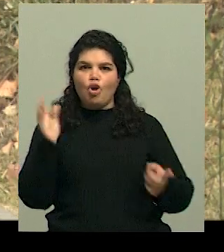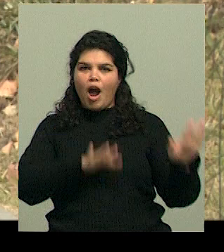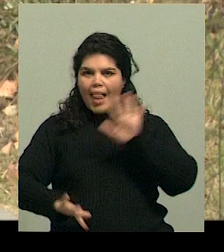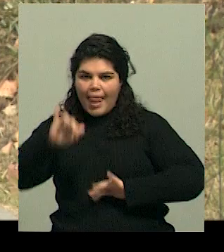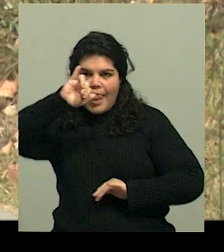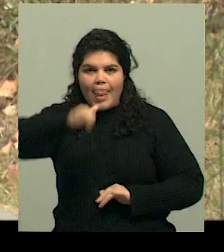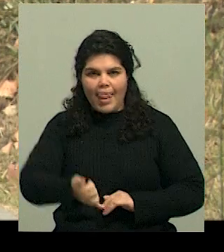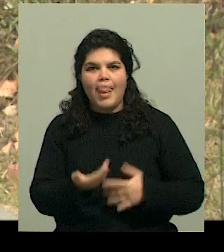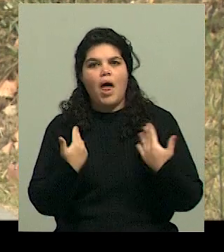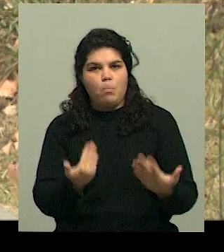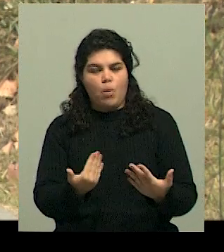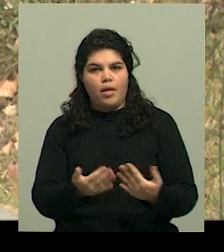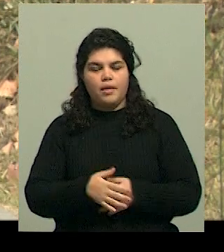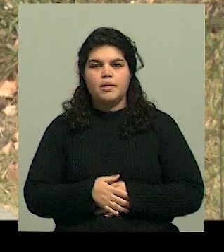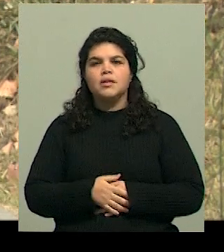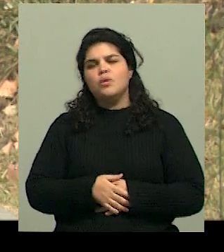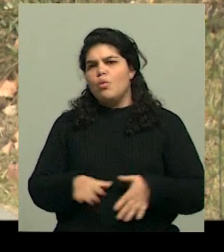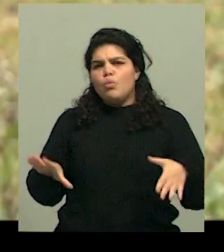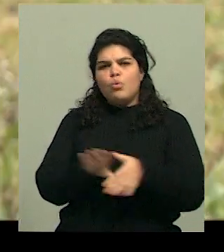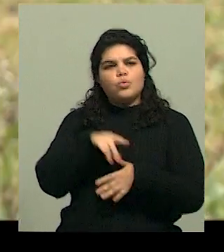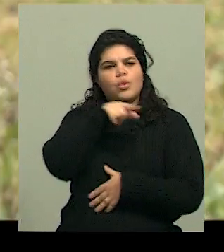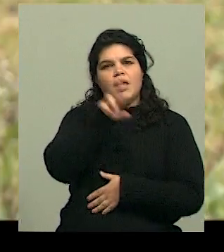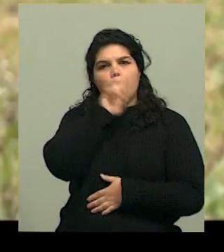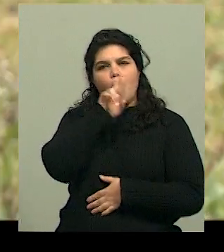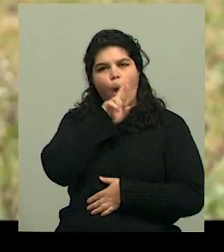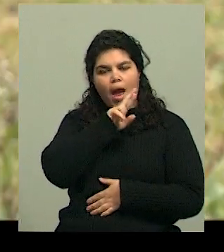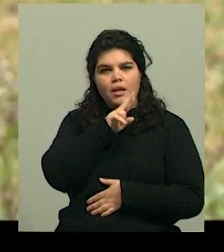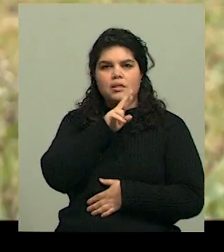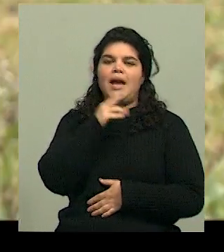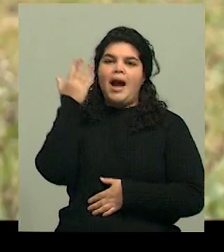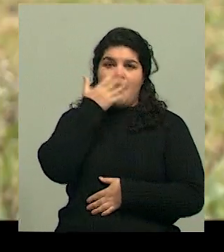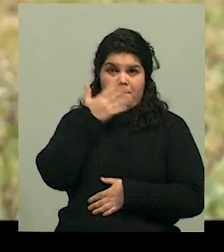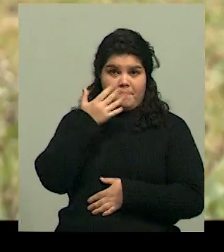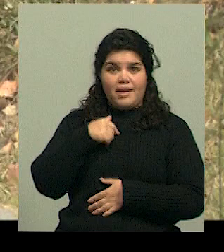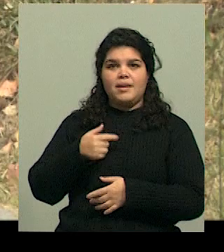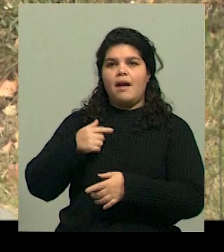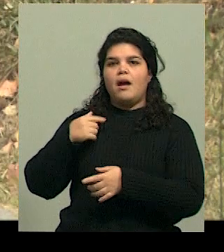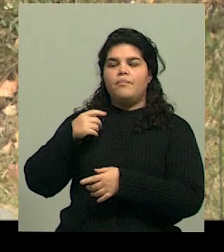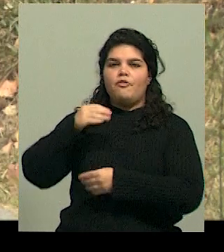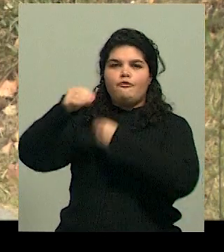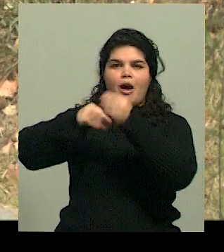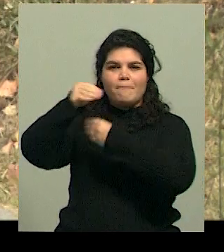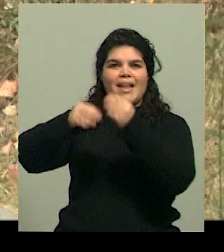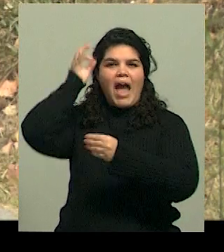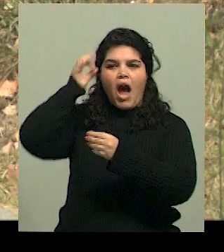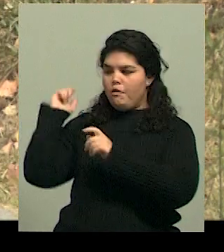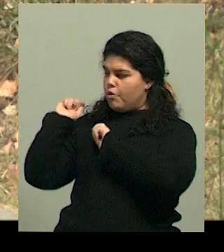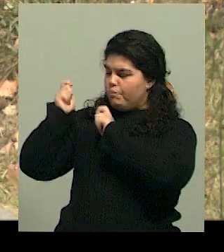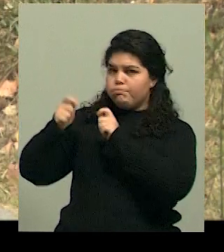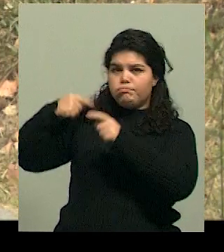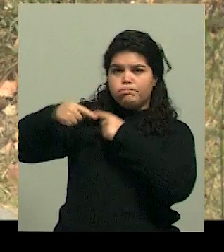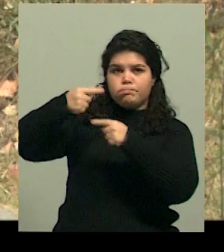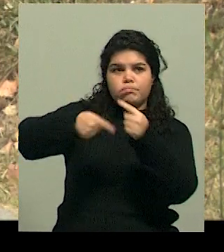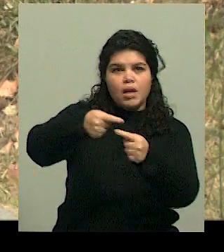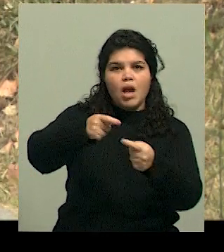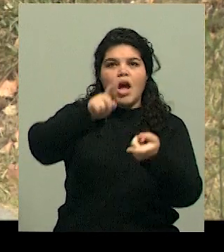origen afrodescendiente, de grupos en los cuales por ahí, en relación con la esposa de otro criollo, era